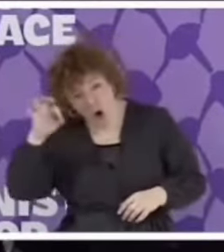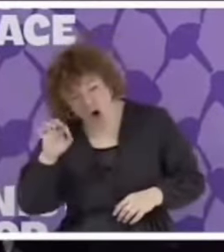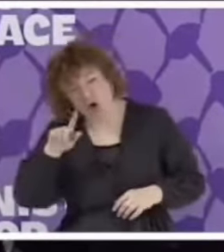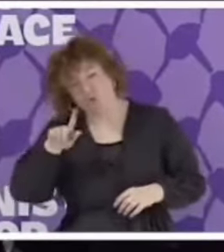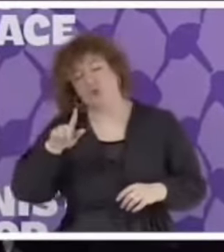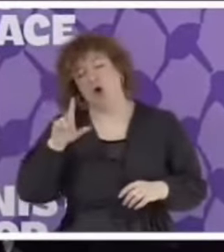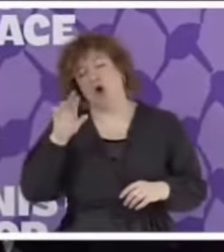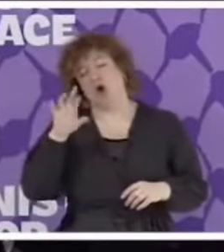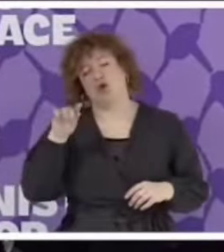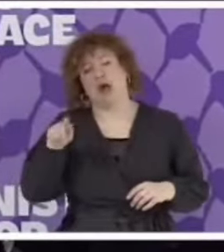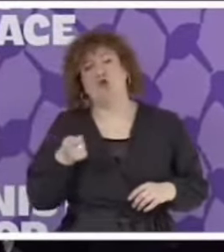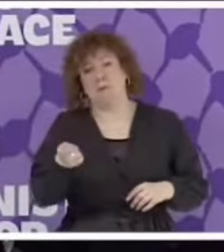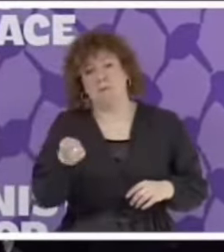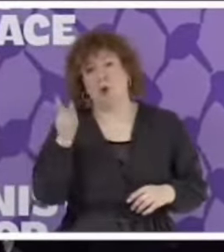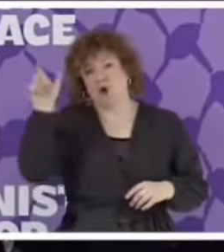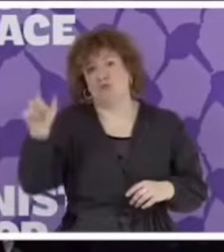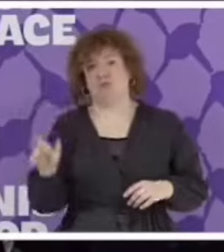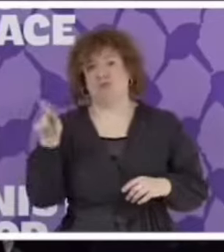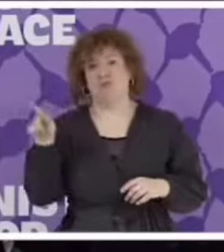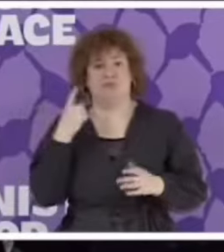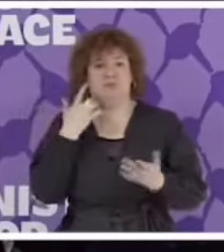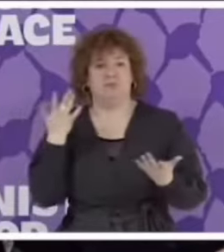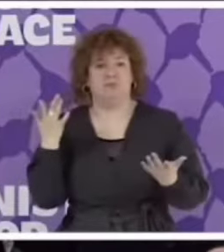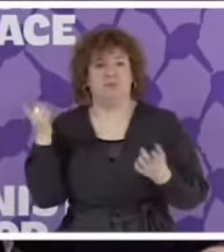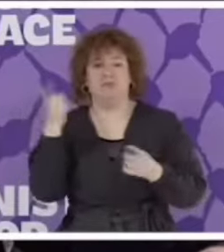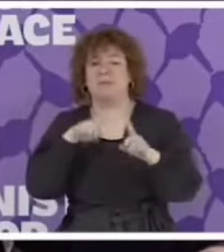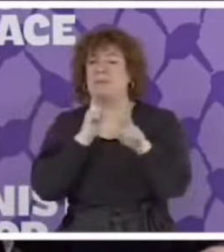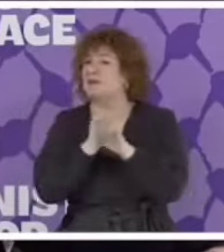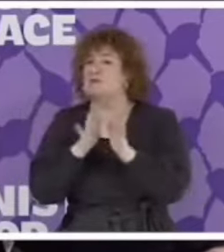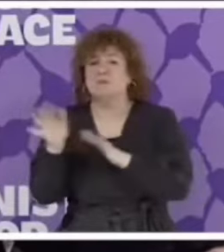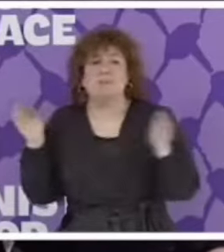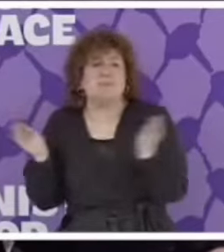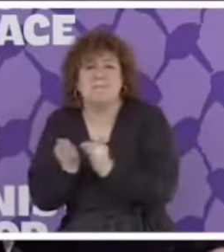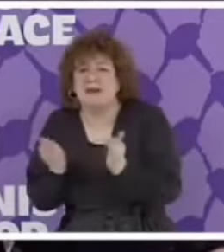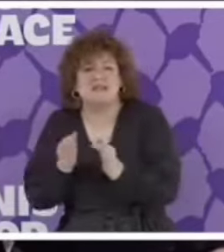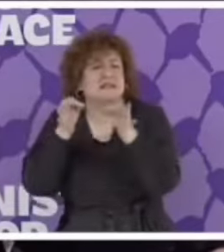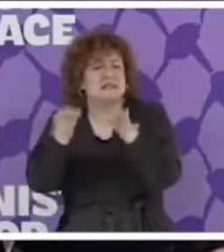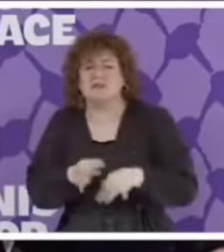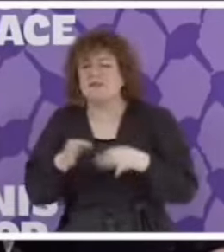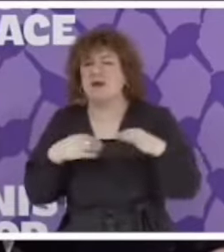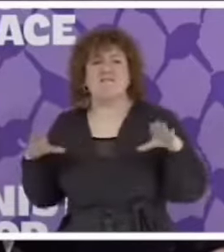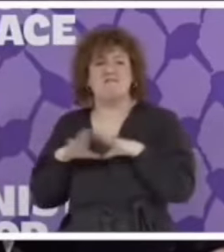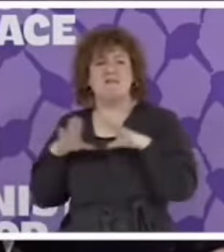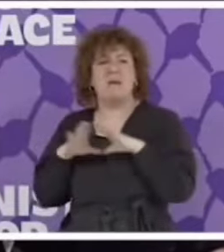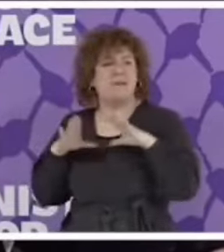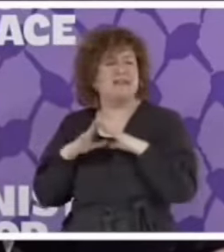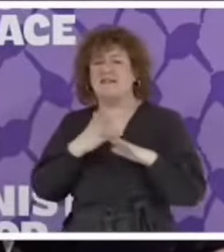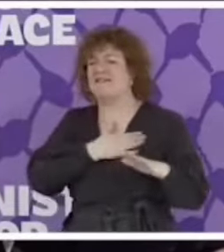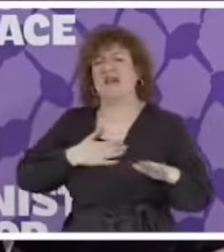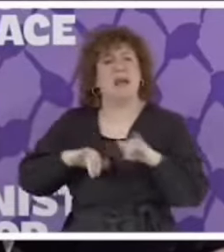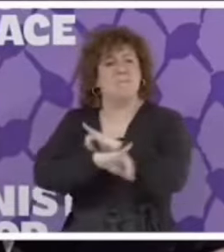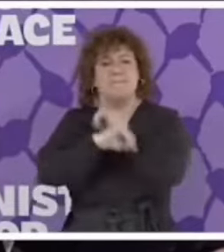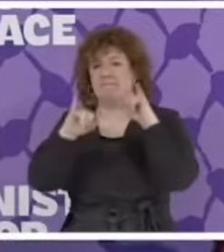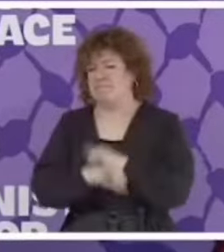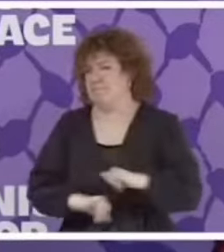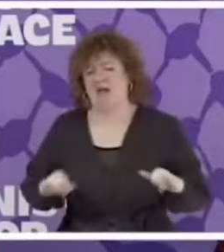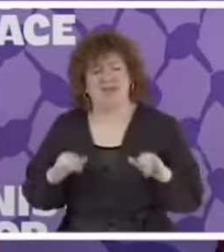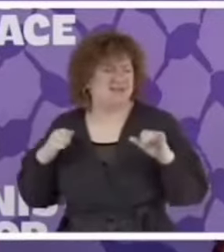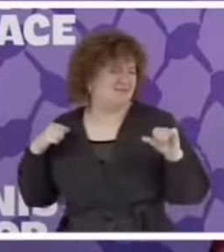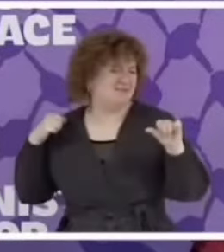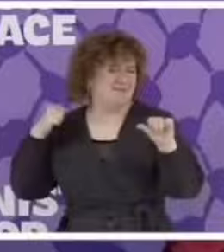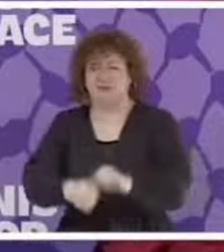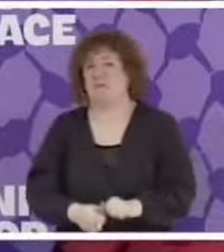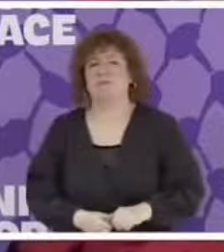Compañeras, siempre, siempre, incluso en minoría, ha habido feministas construyendo paz.